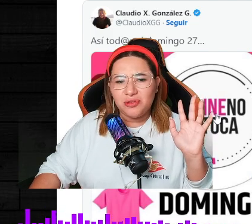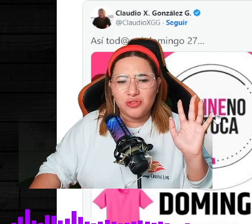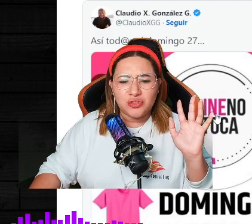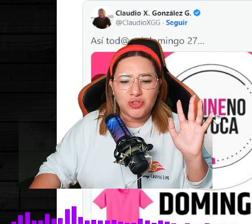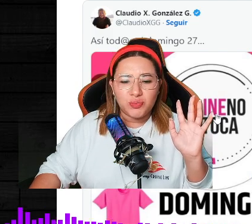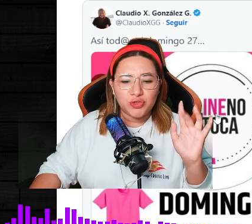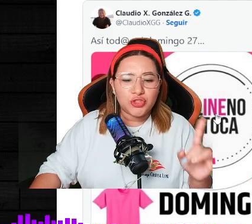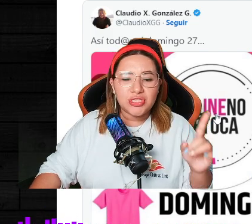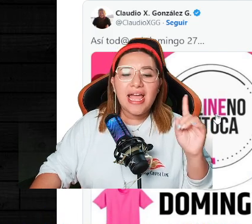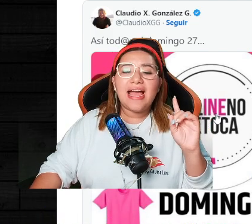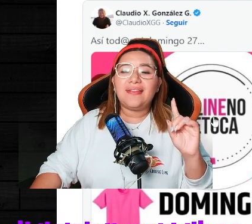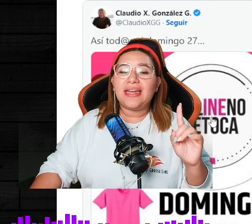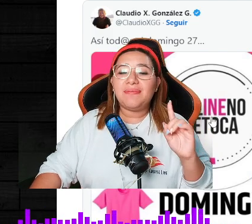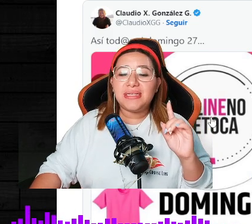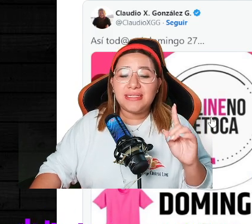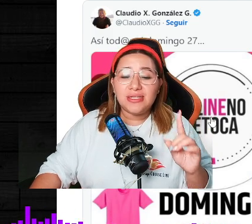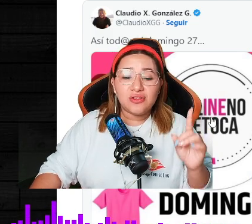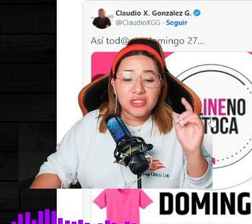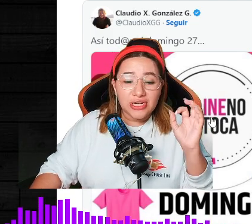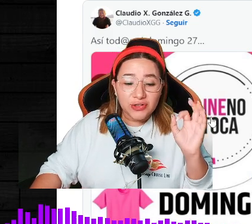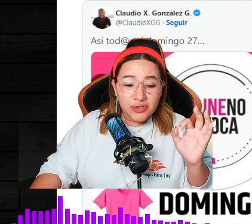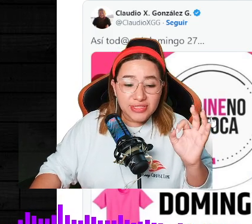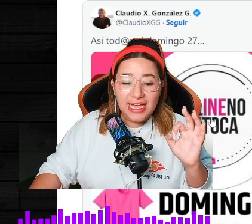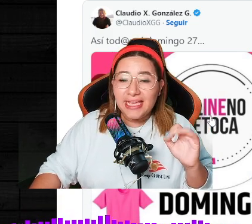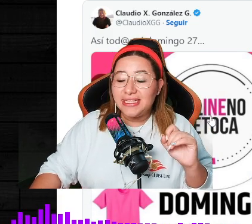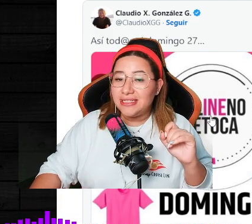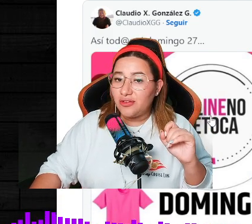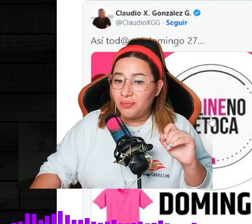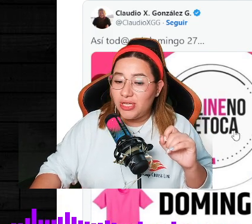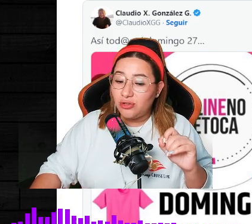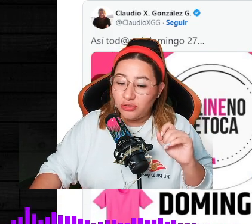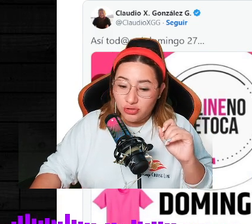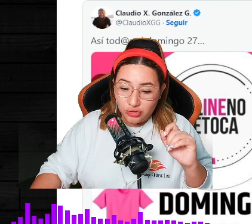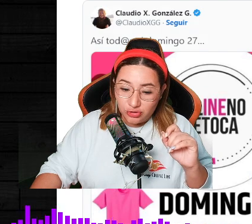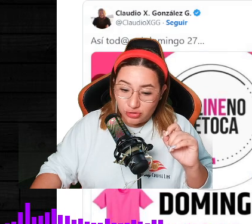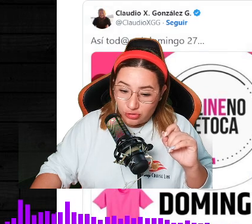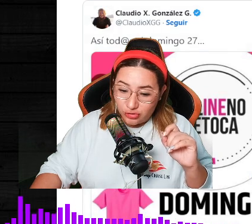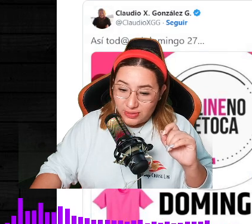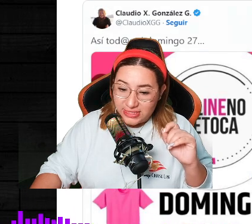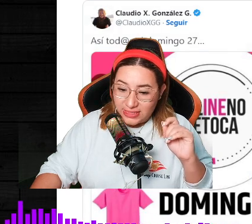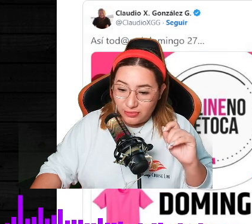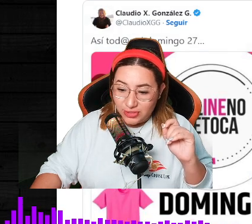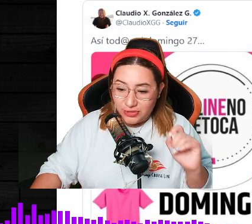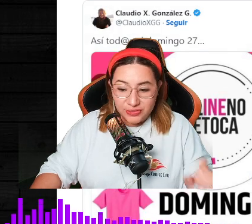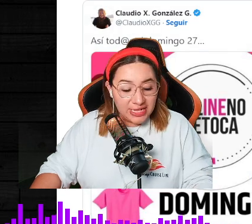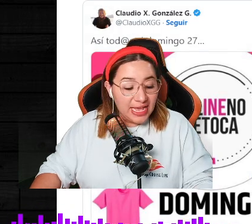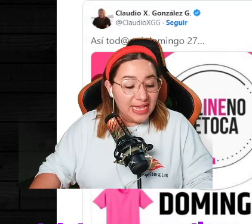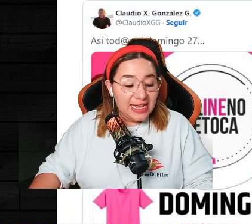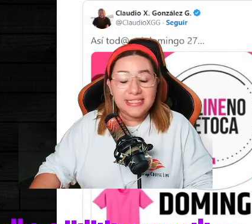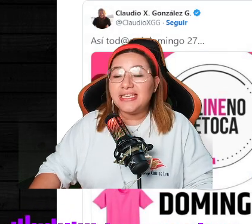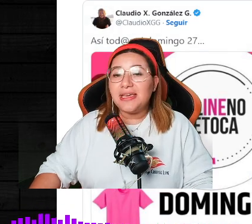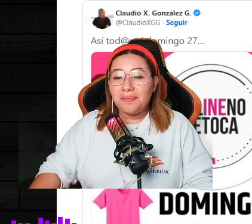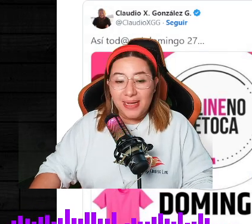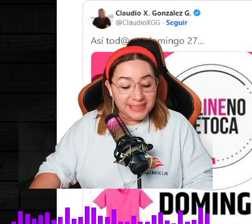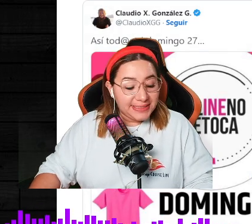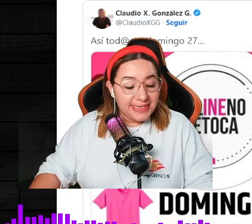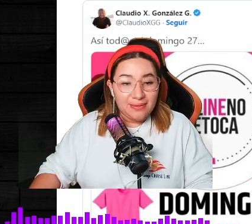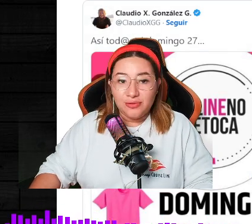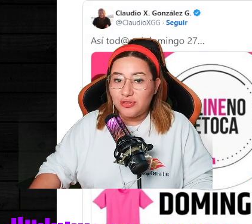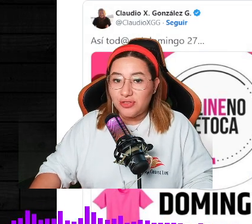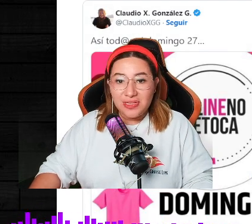que ya sabemos no son muchos andarán vestidos de Rosa este domingo nosotros no nos vestiremos de rosa así que